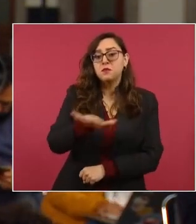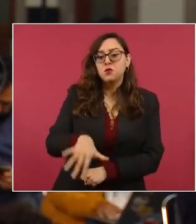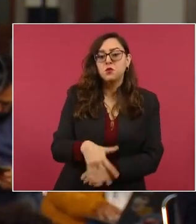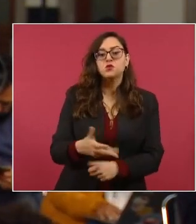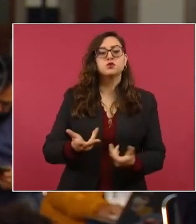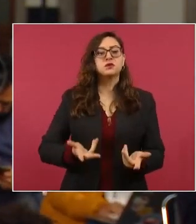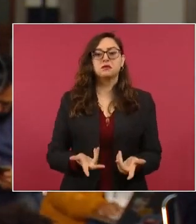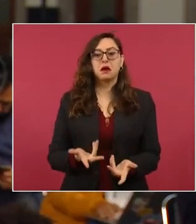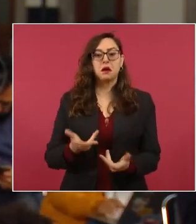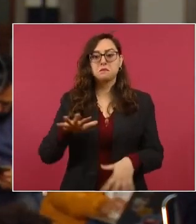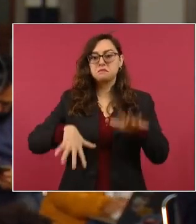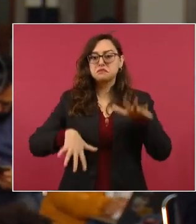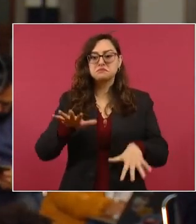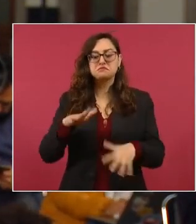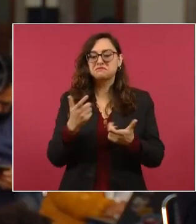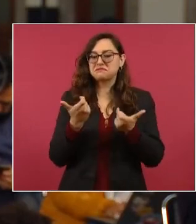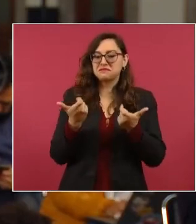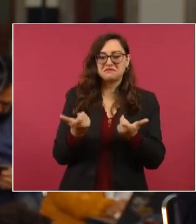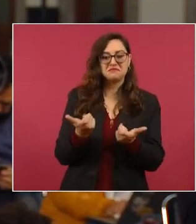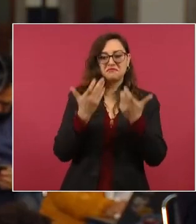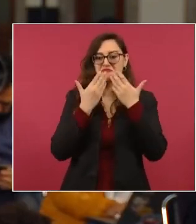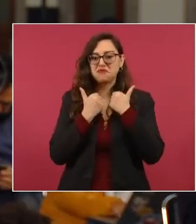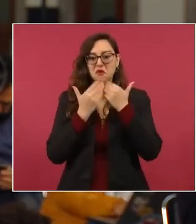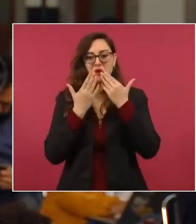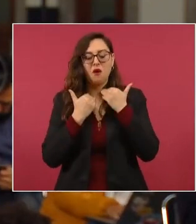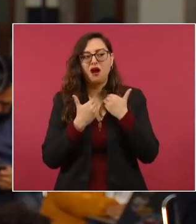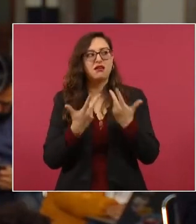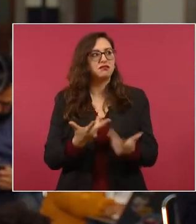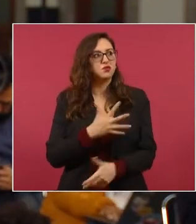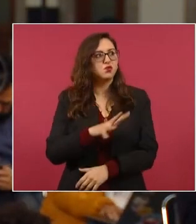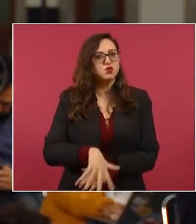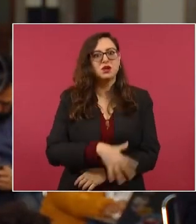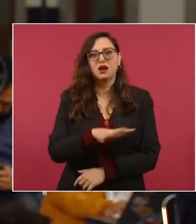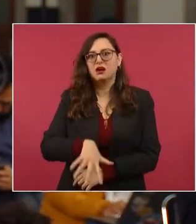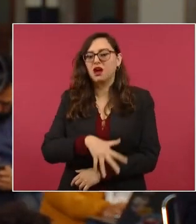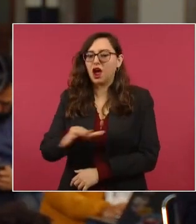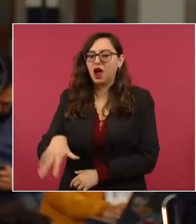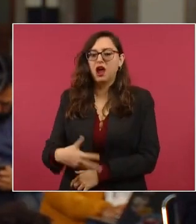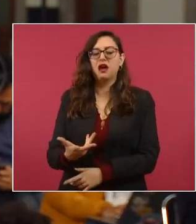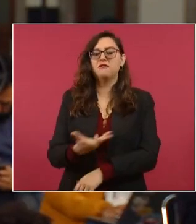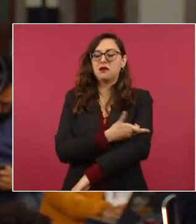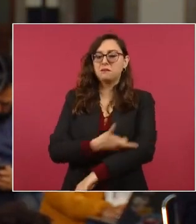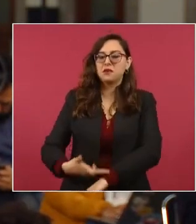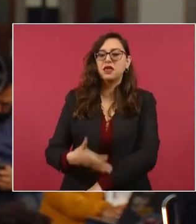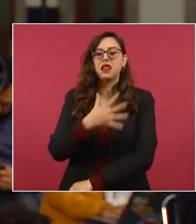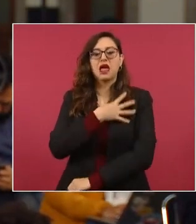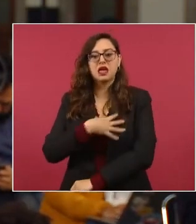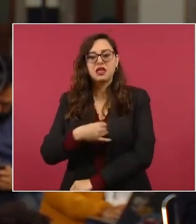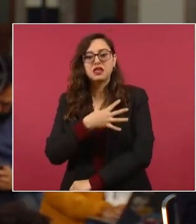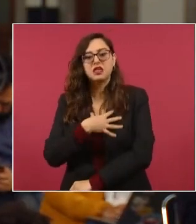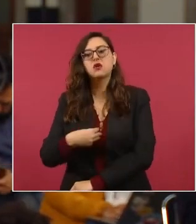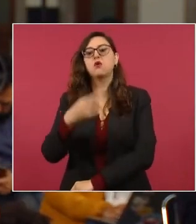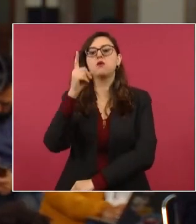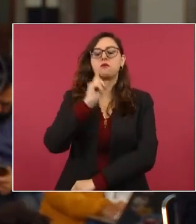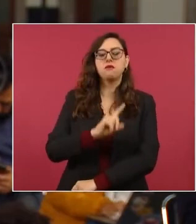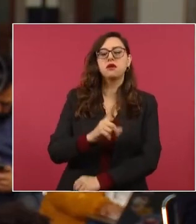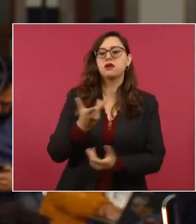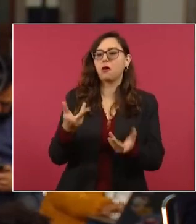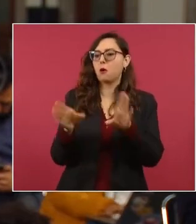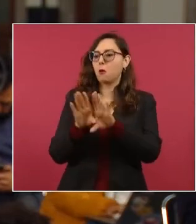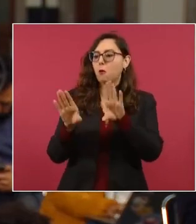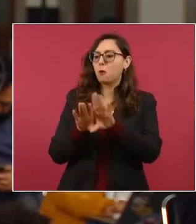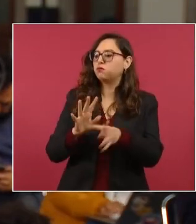pues no tienen recursos suficientes para las familias, los hijos, las hijas desaparecidas, para